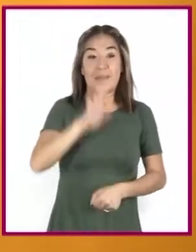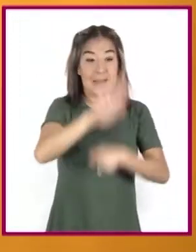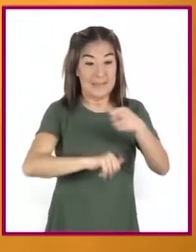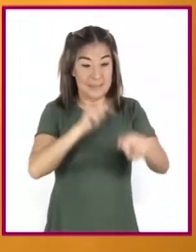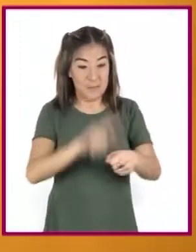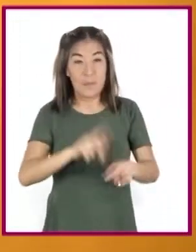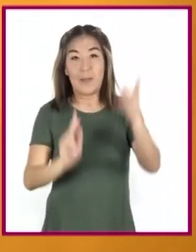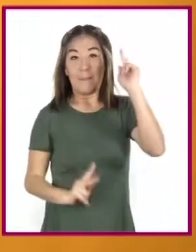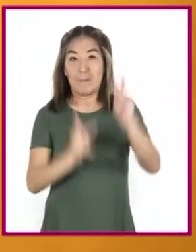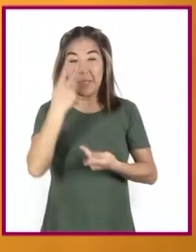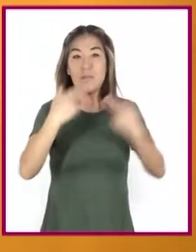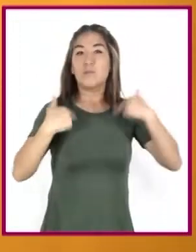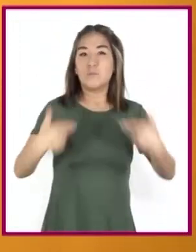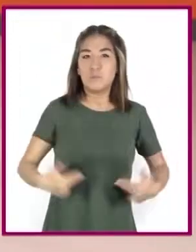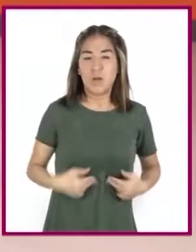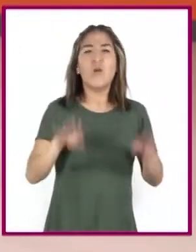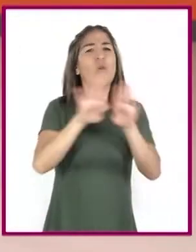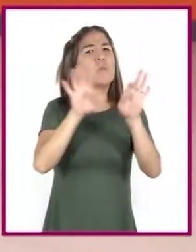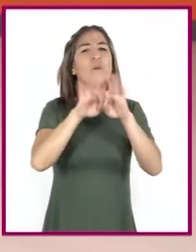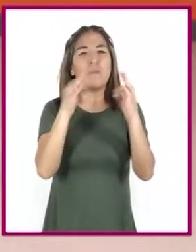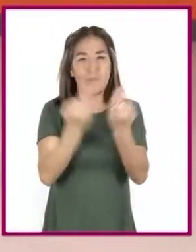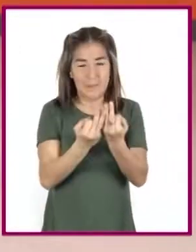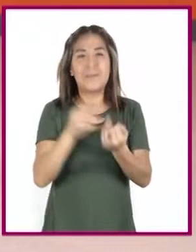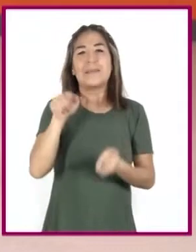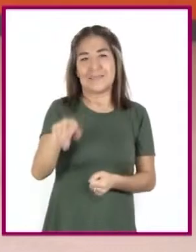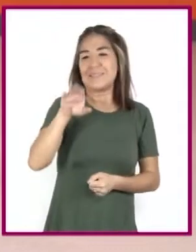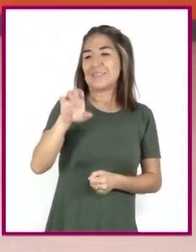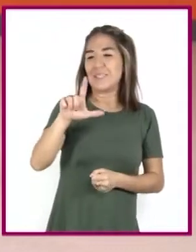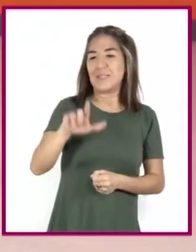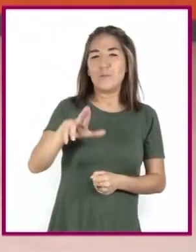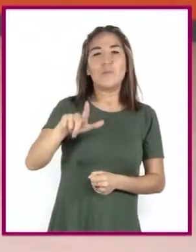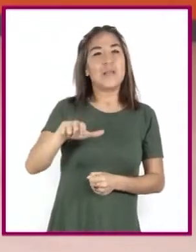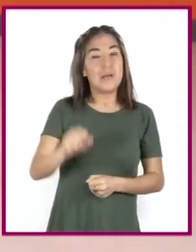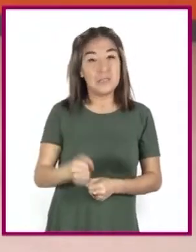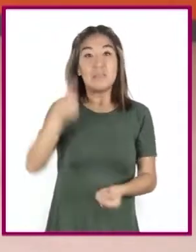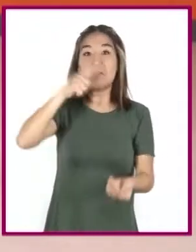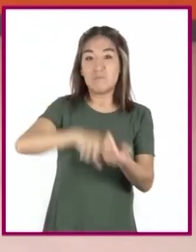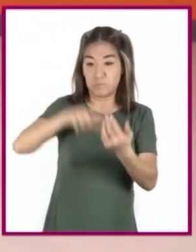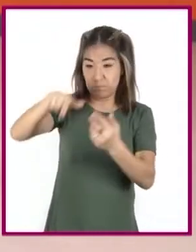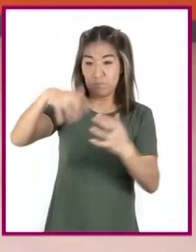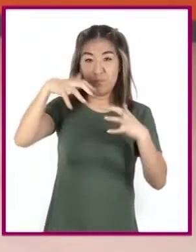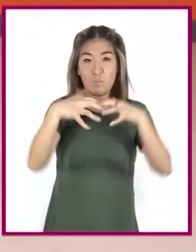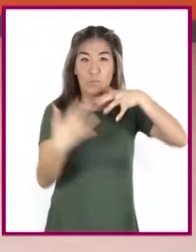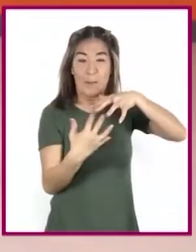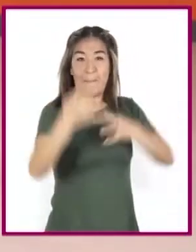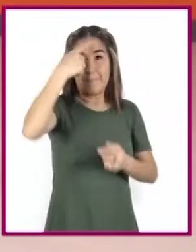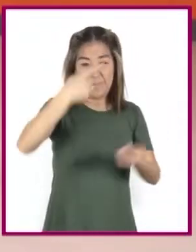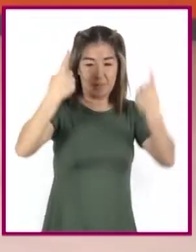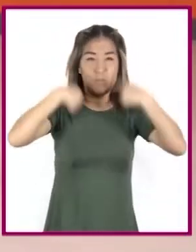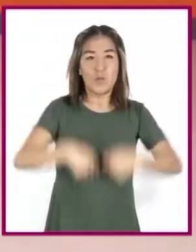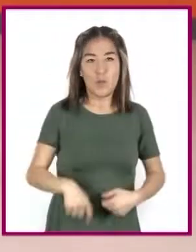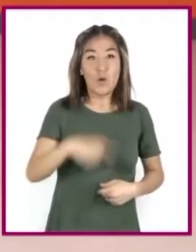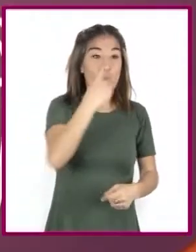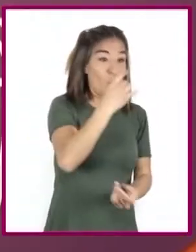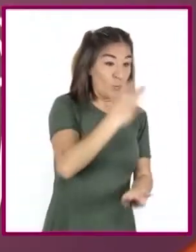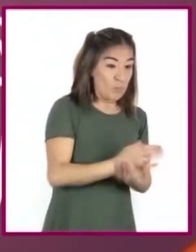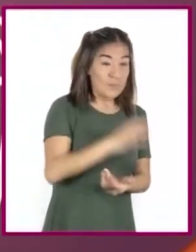estamos formados por células y que pueden existir organismos unicelulares o